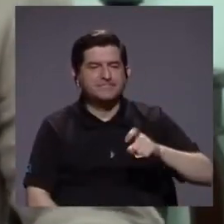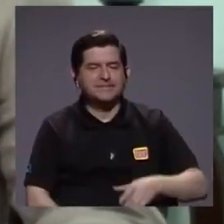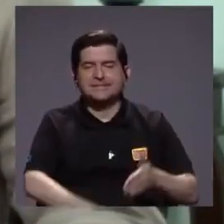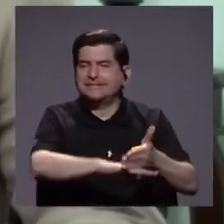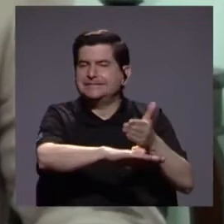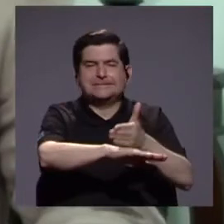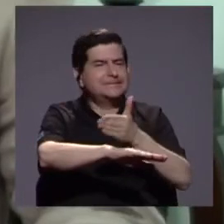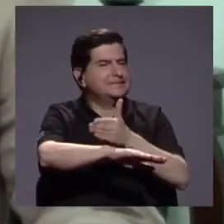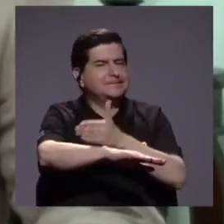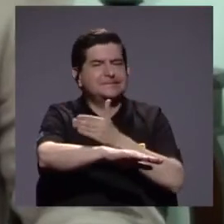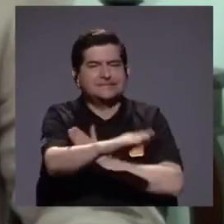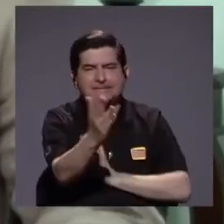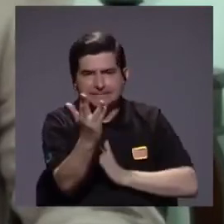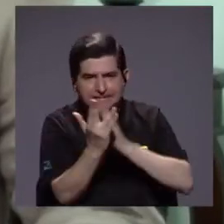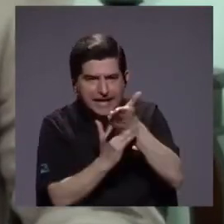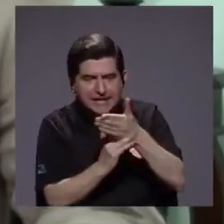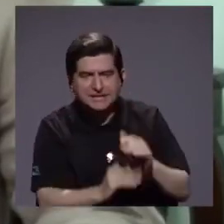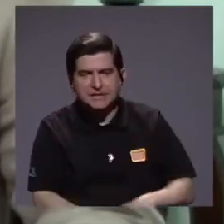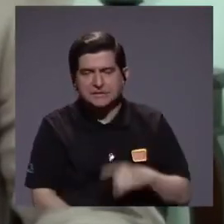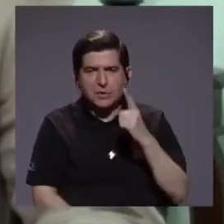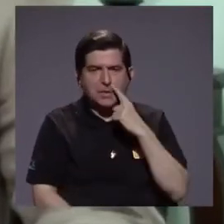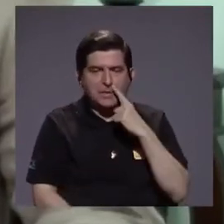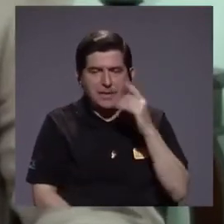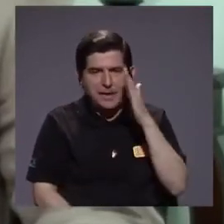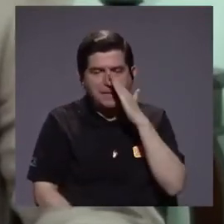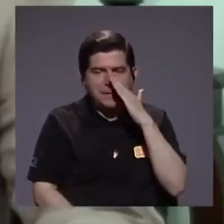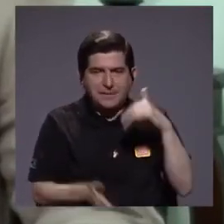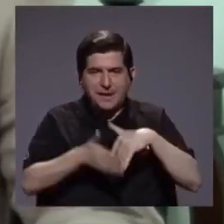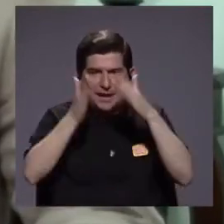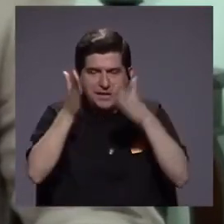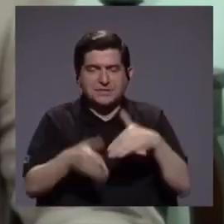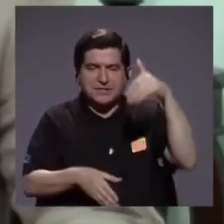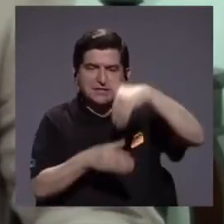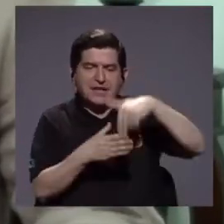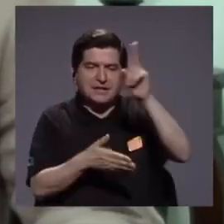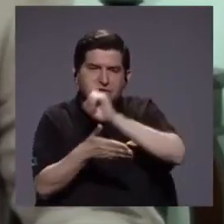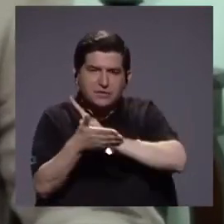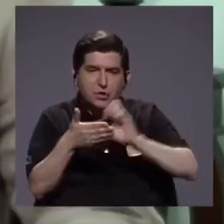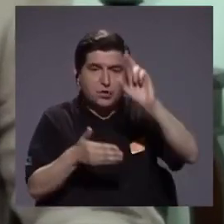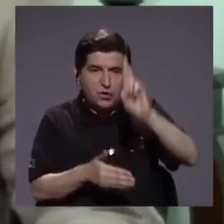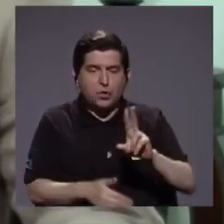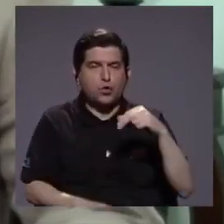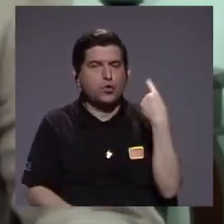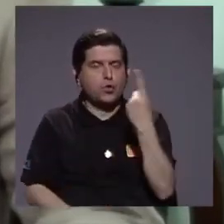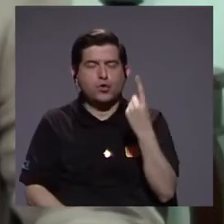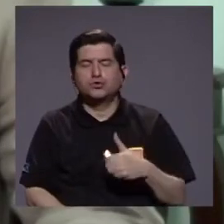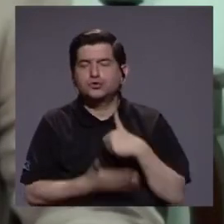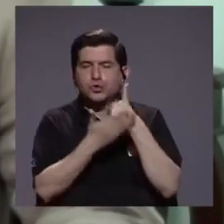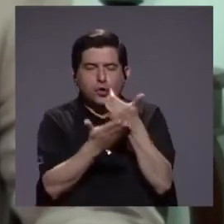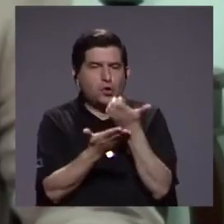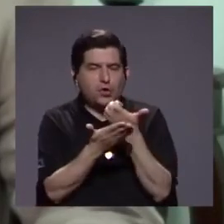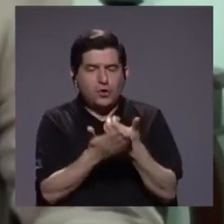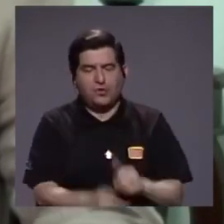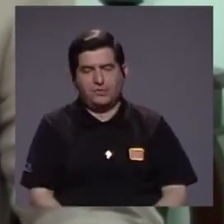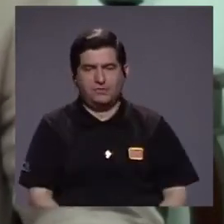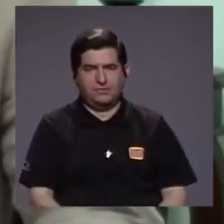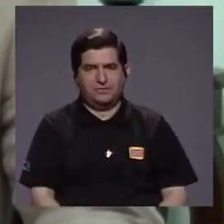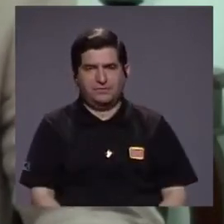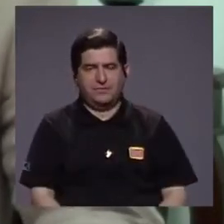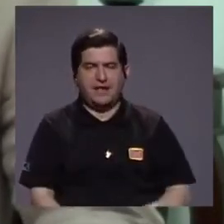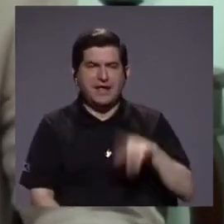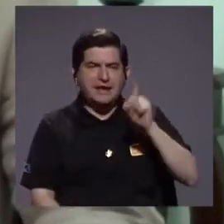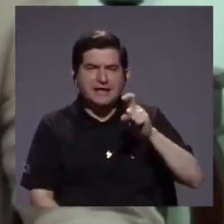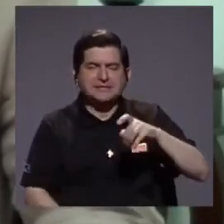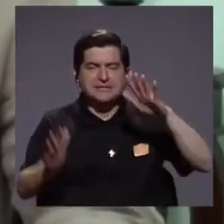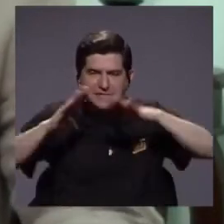mejorar mucho el acceso de padres y madres estudiantes a la Universidad de Costa Rica, no solo en becas, no solo mejorando las becas. Hay que